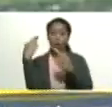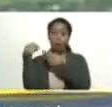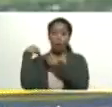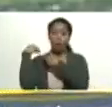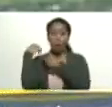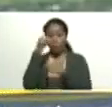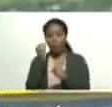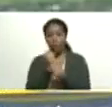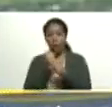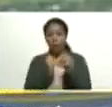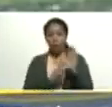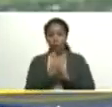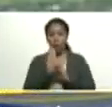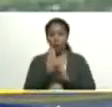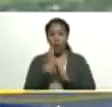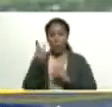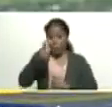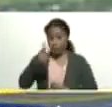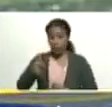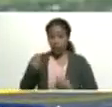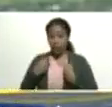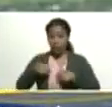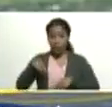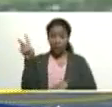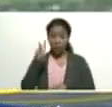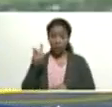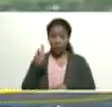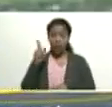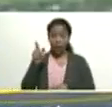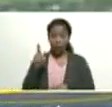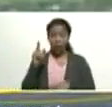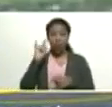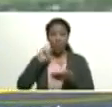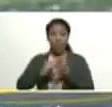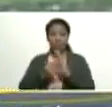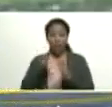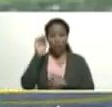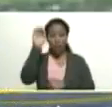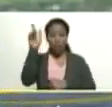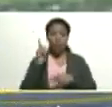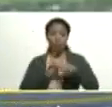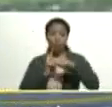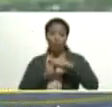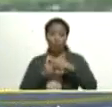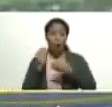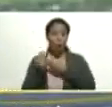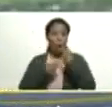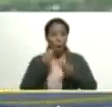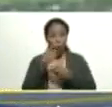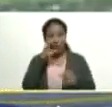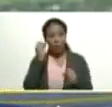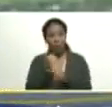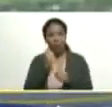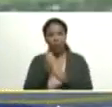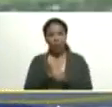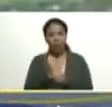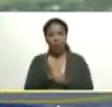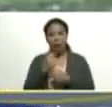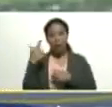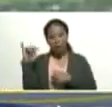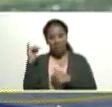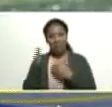trabajo de los venezolanos es lo que nos va a hacer próspero. La nueva prosperidad de Venezuela está ahí, está en las